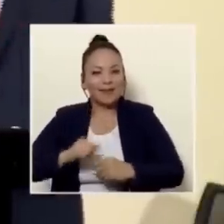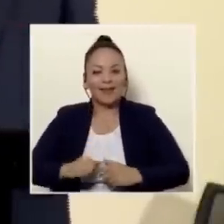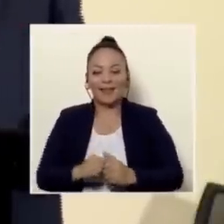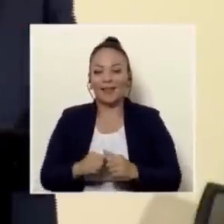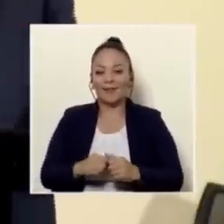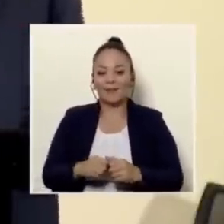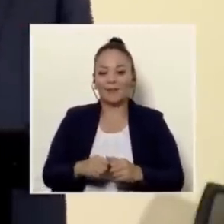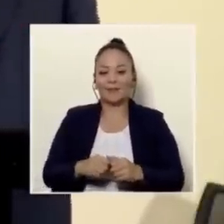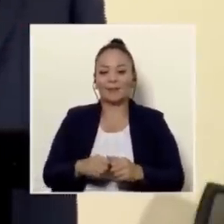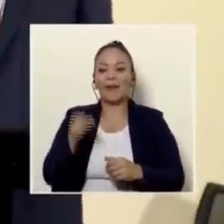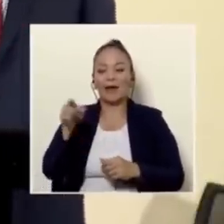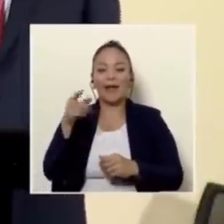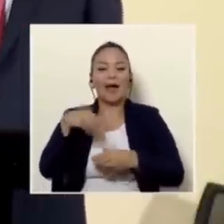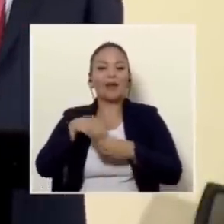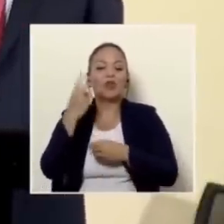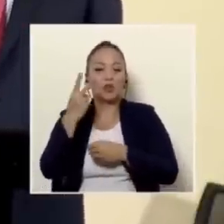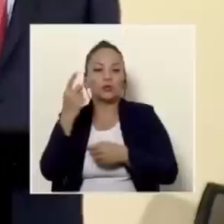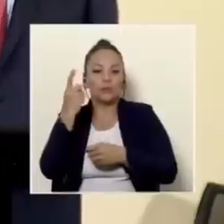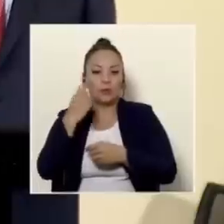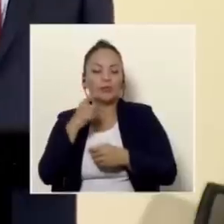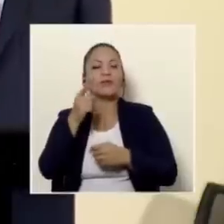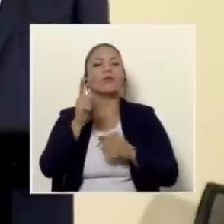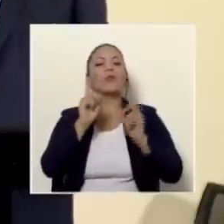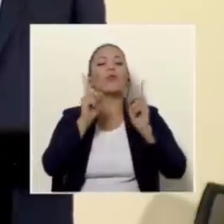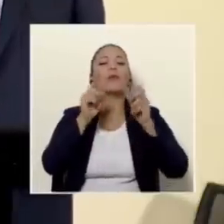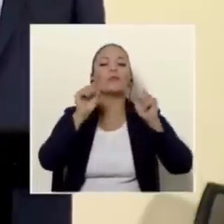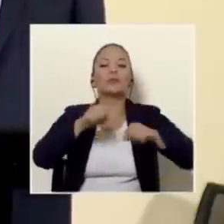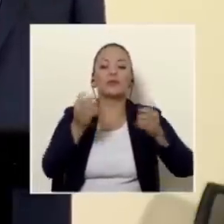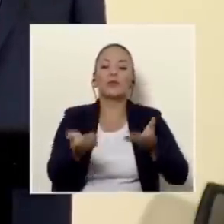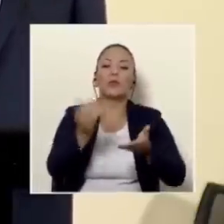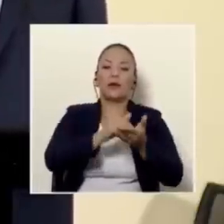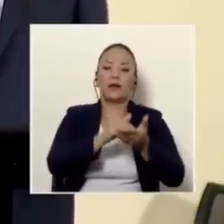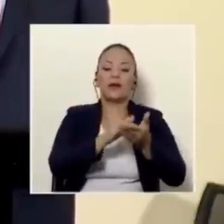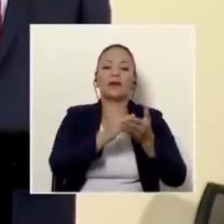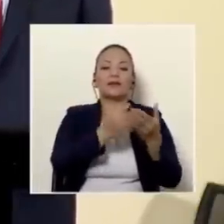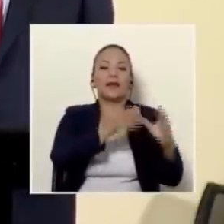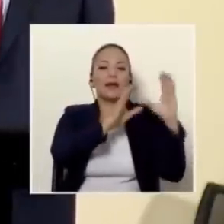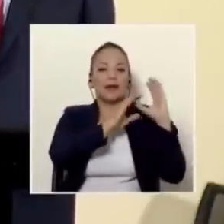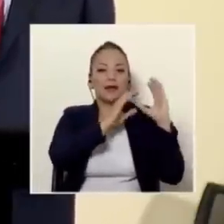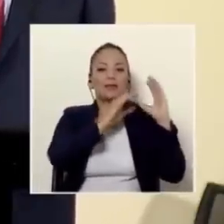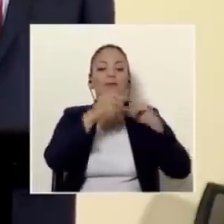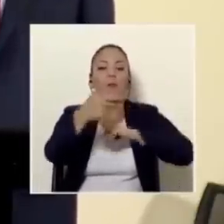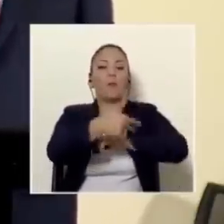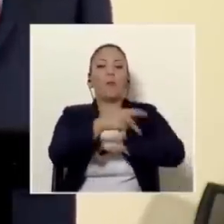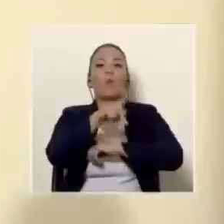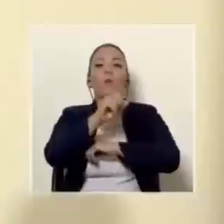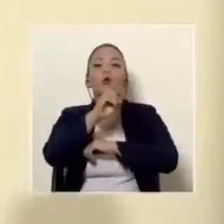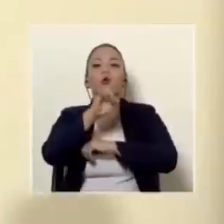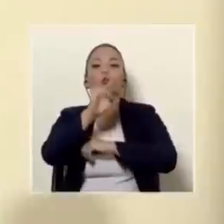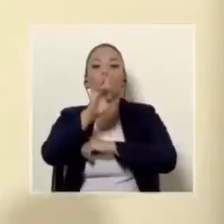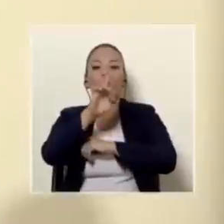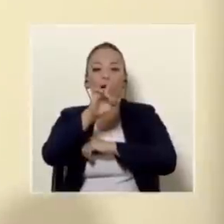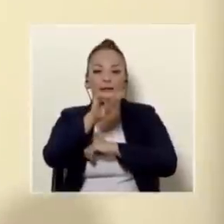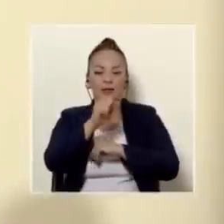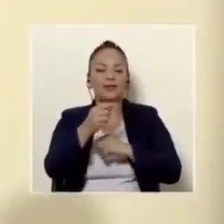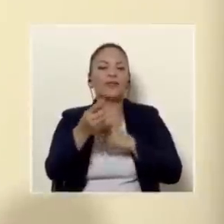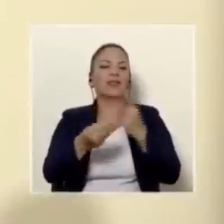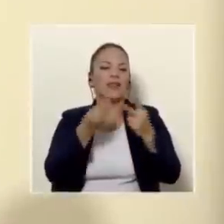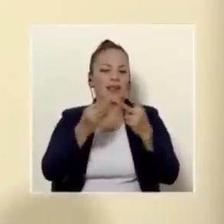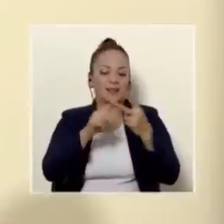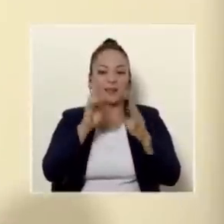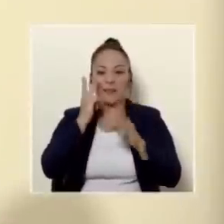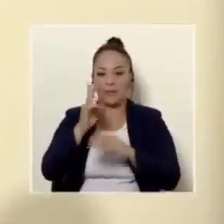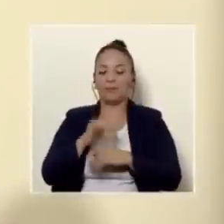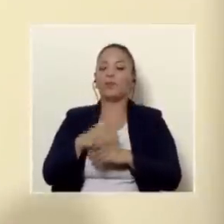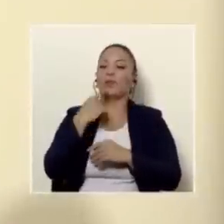va? Hay dos preguntas. Una, ¿qué posibilidad de devolver las cargas portuarias y cuál es lo que hay que hacer? Le dije